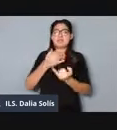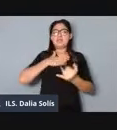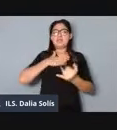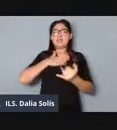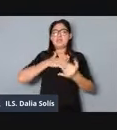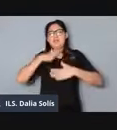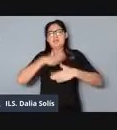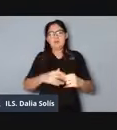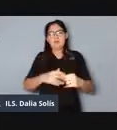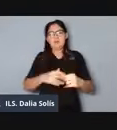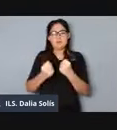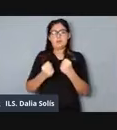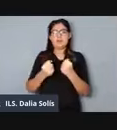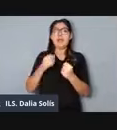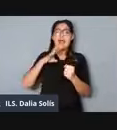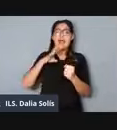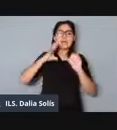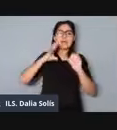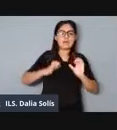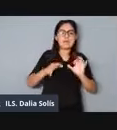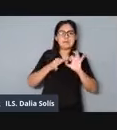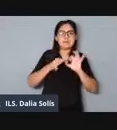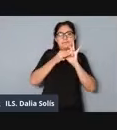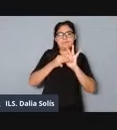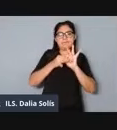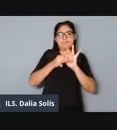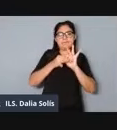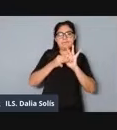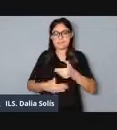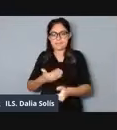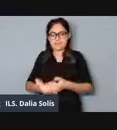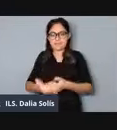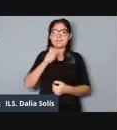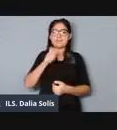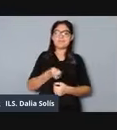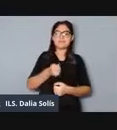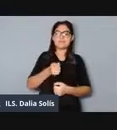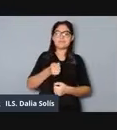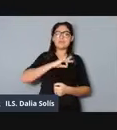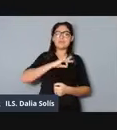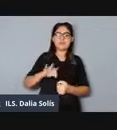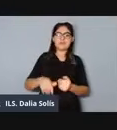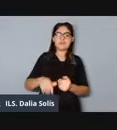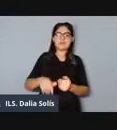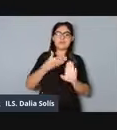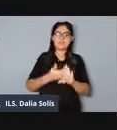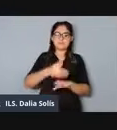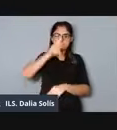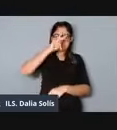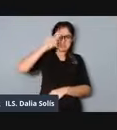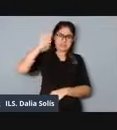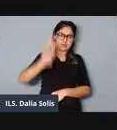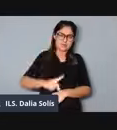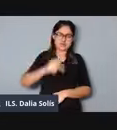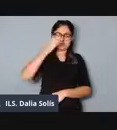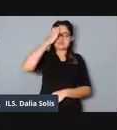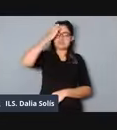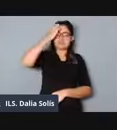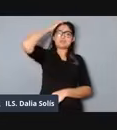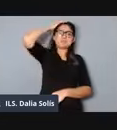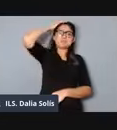situaciones que pueden estarte generando muchísimo malestar. Entonces, bueno, ¡ay, qué difícil!